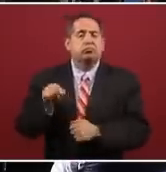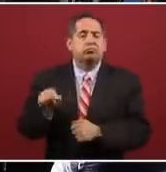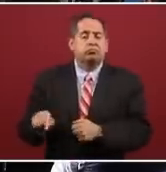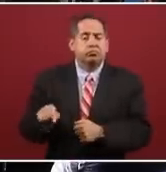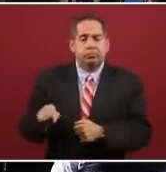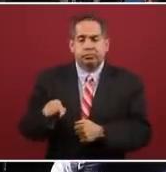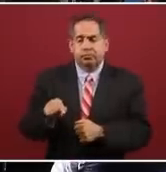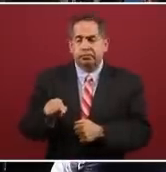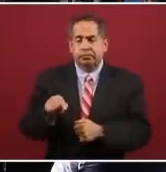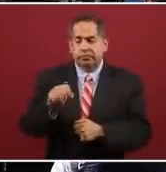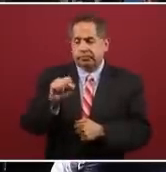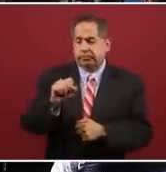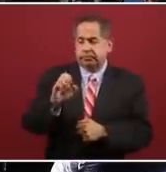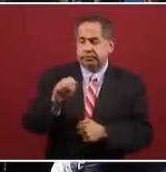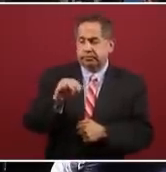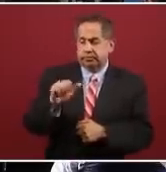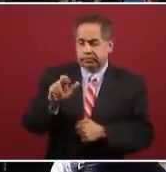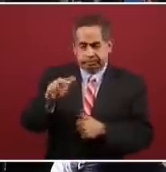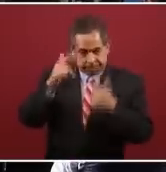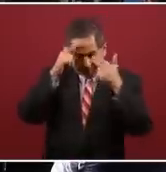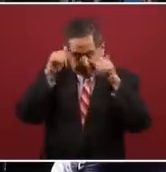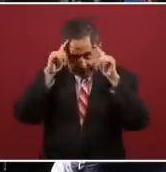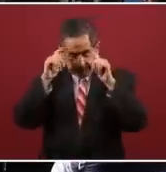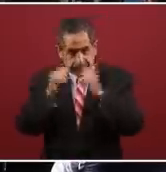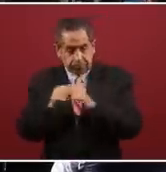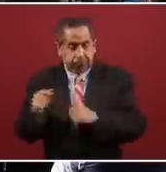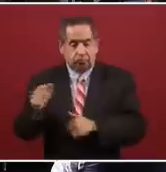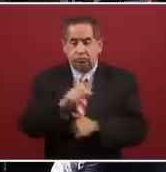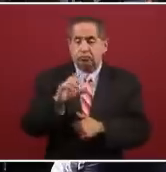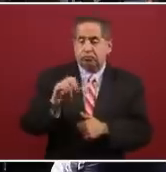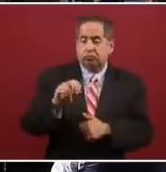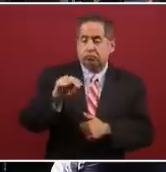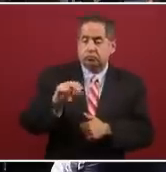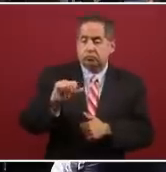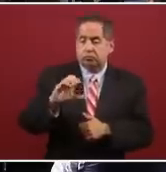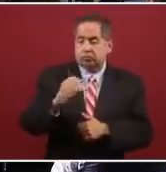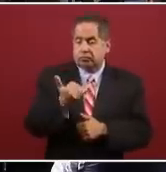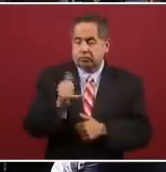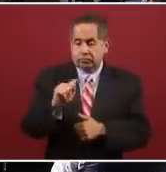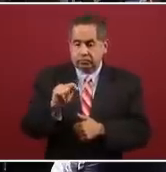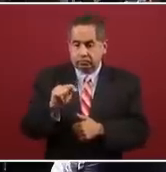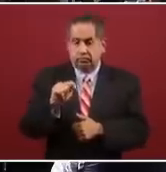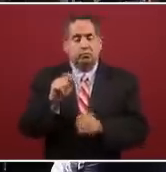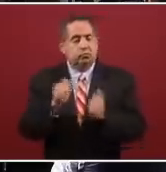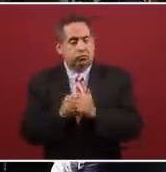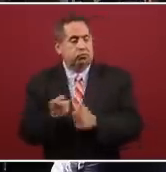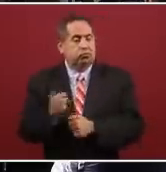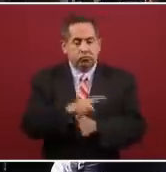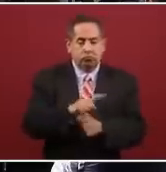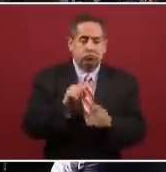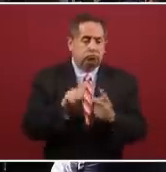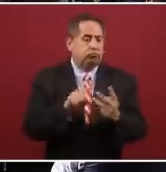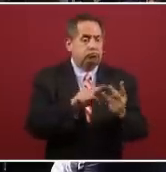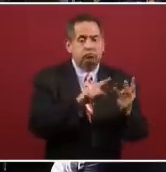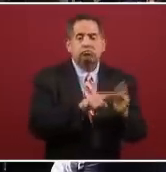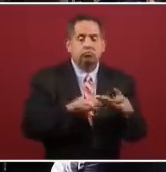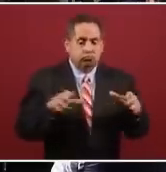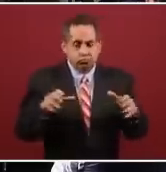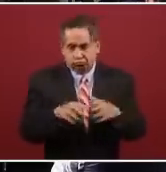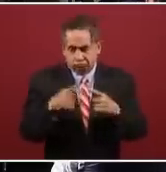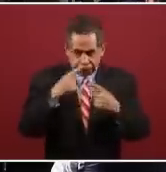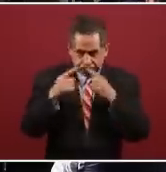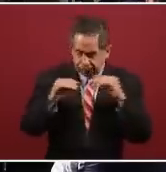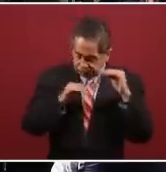la Secretaría de Marina con CONACYT y con otras dependencias. De modo